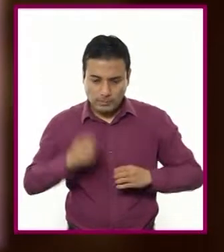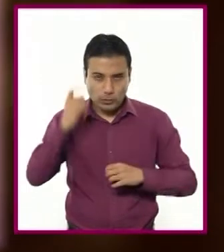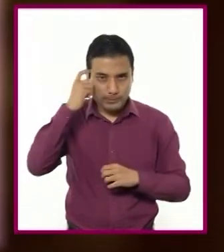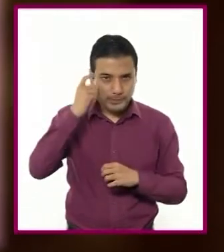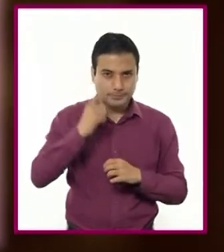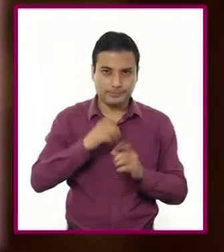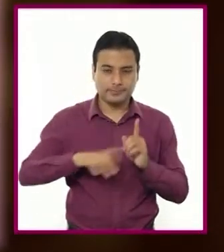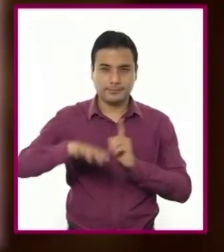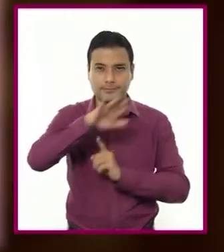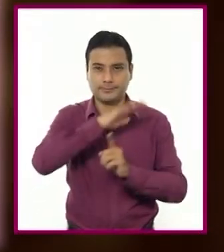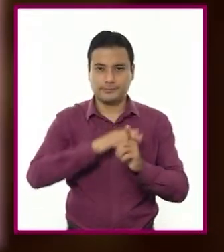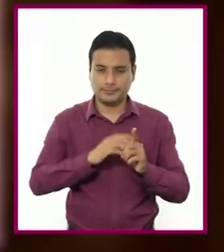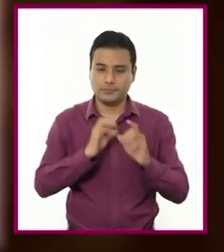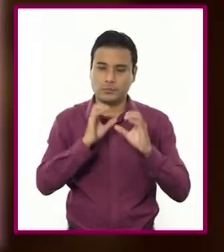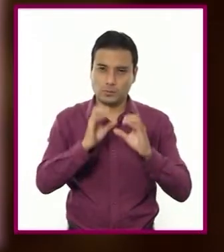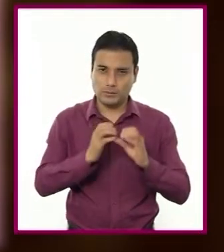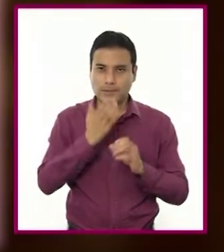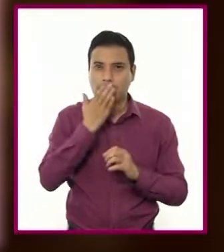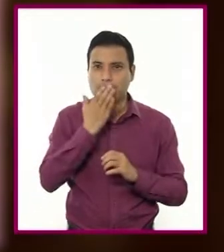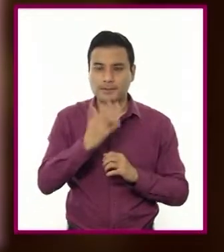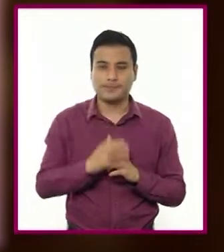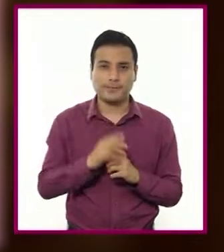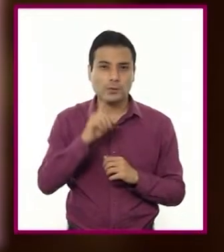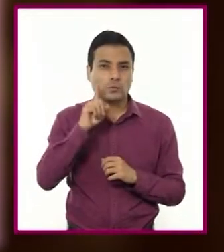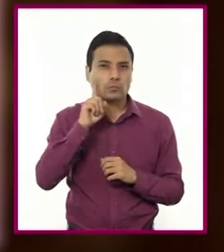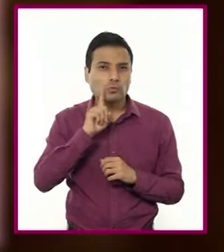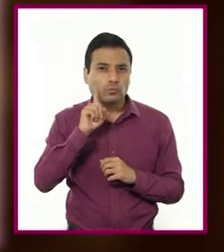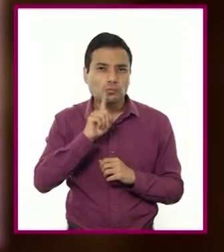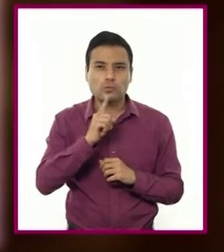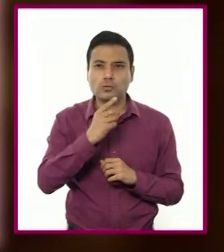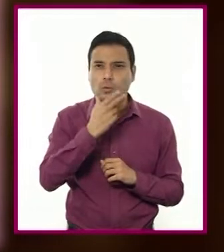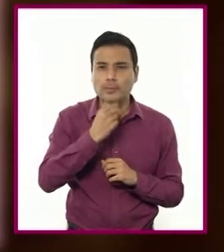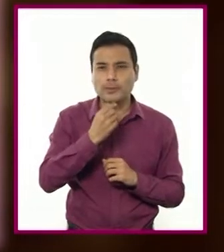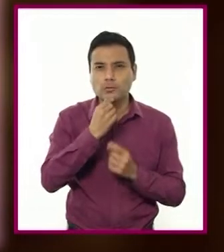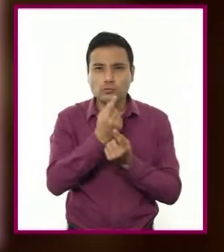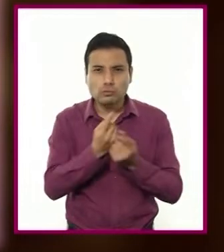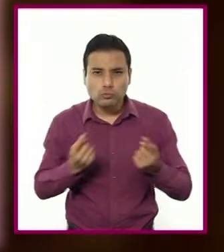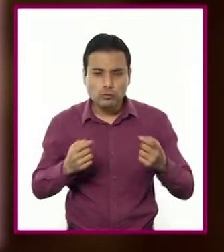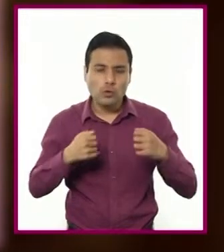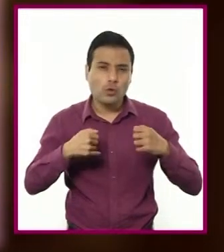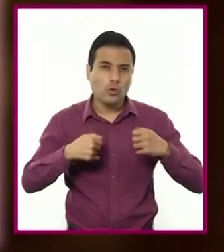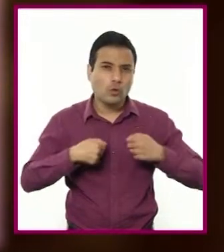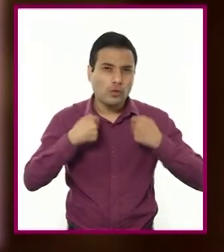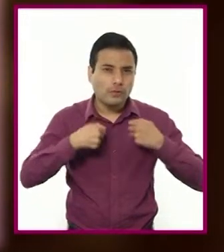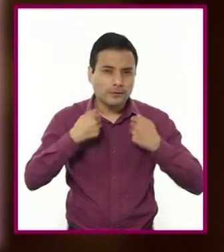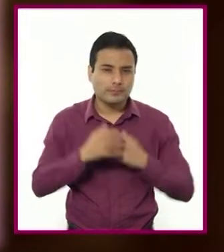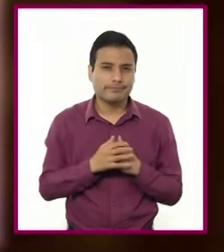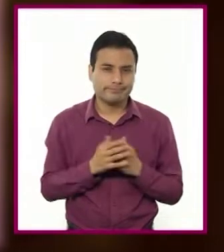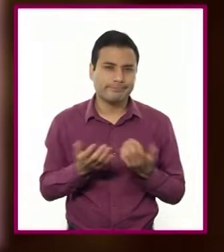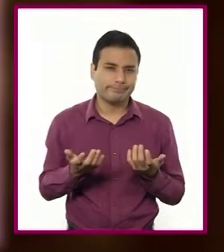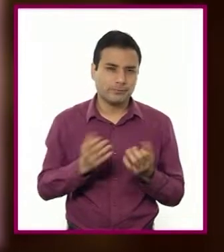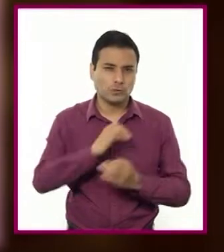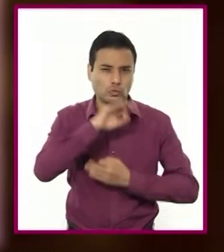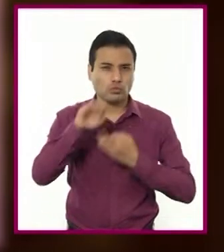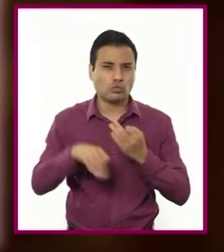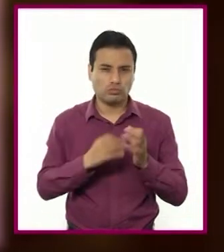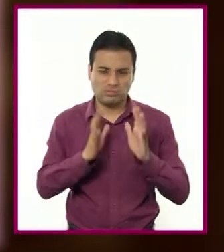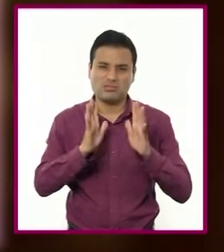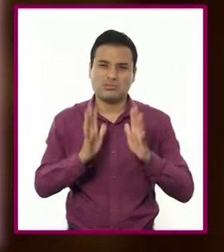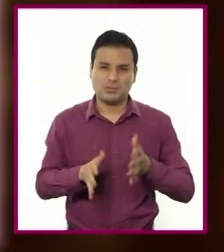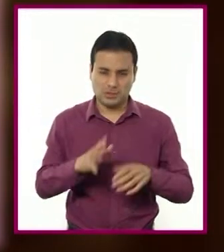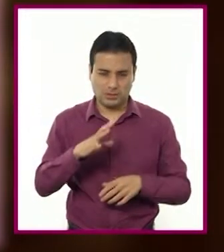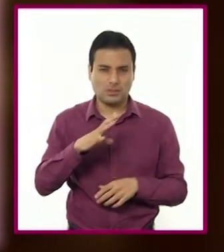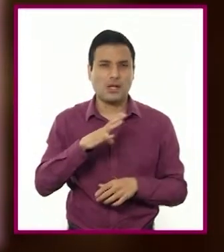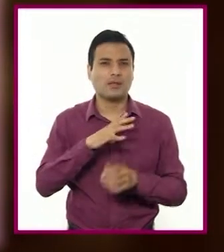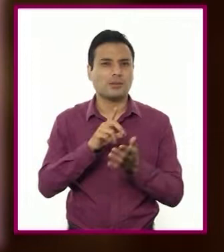y entorno. En el caso de las niñas, los niños, los adolescentes, las adolescentes, se ha reconocido gradualmente que tienen